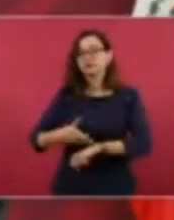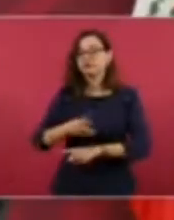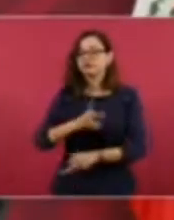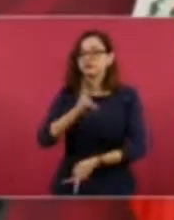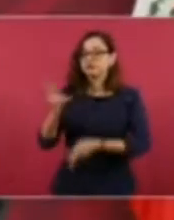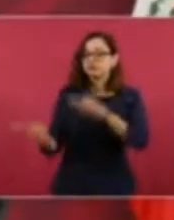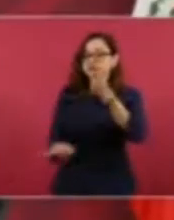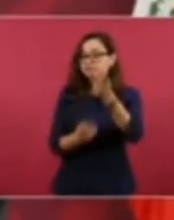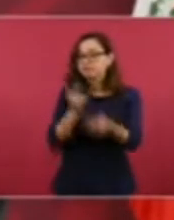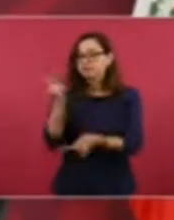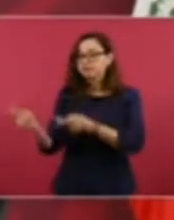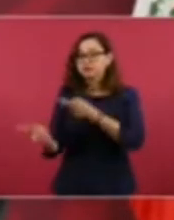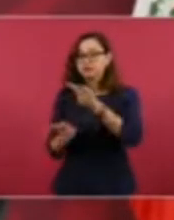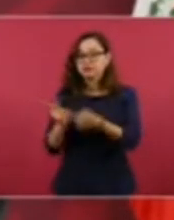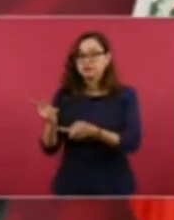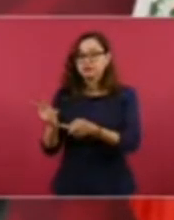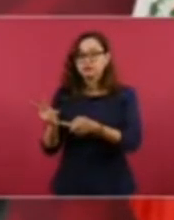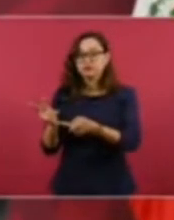mineros atrapados.